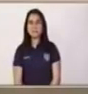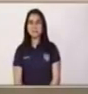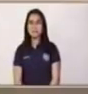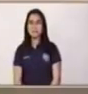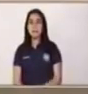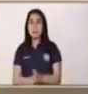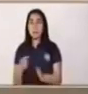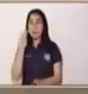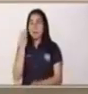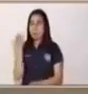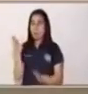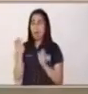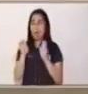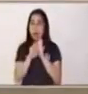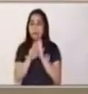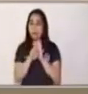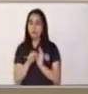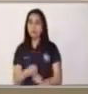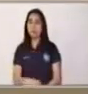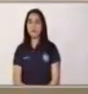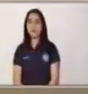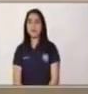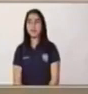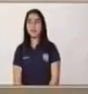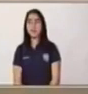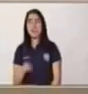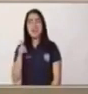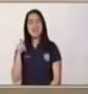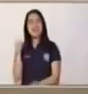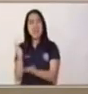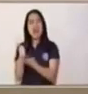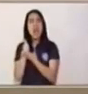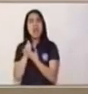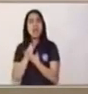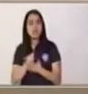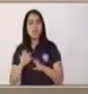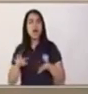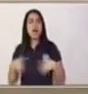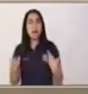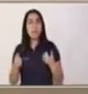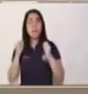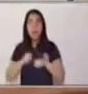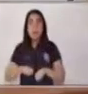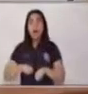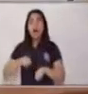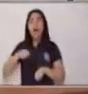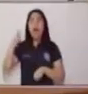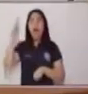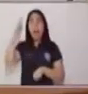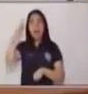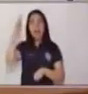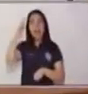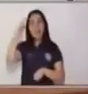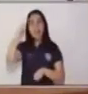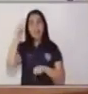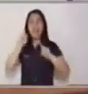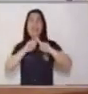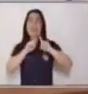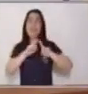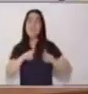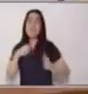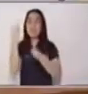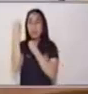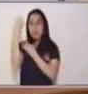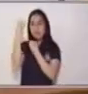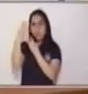estos ejemplos. Y nos ayudan a recordar detalles importantes. ¿Qué